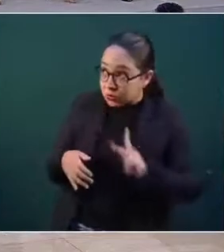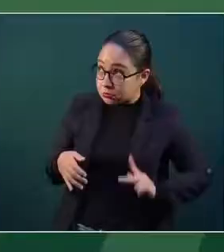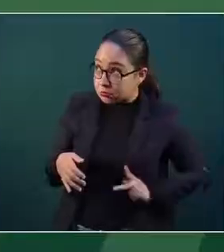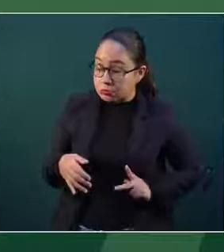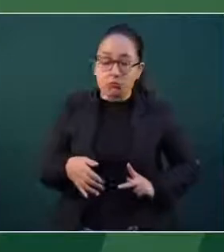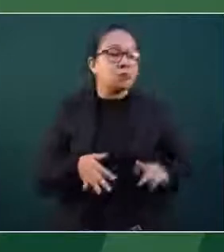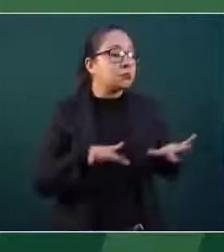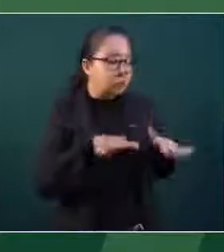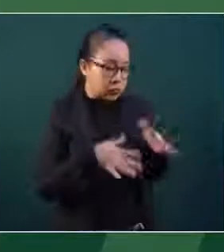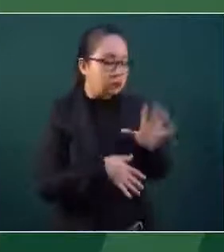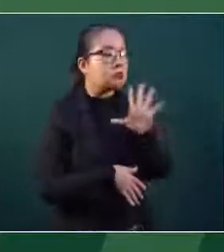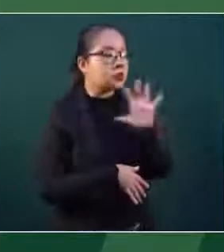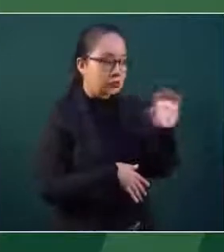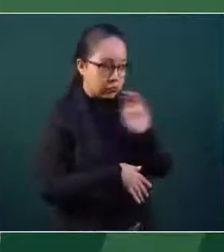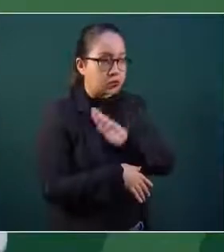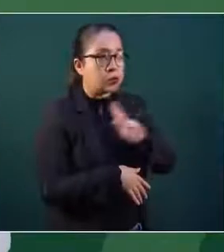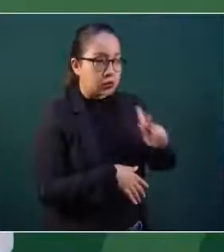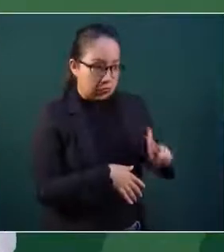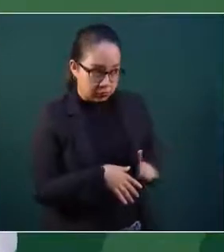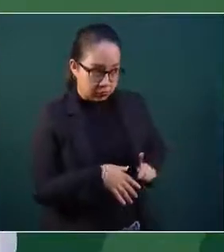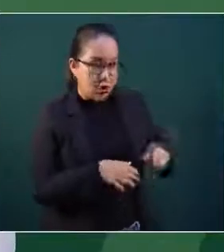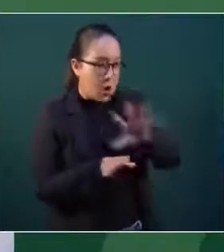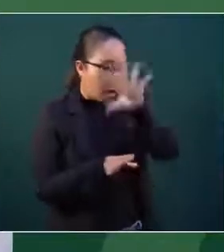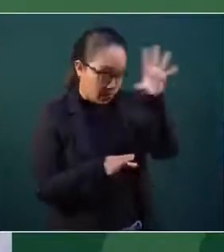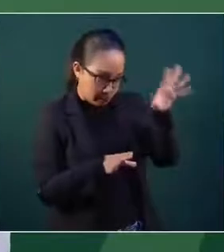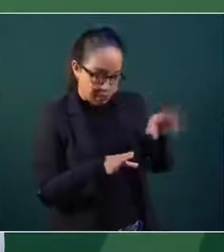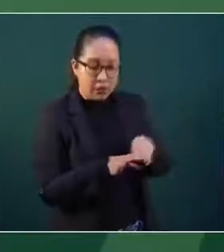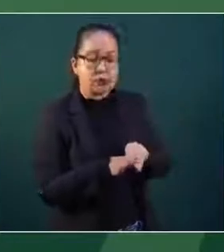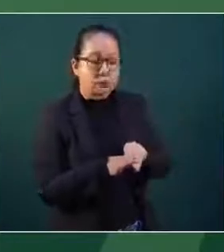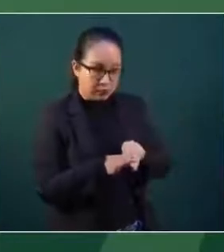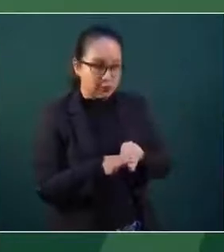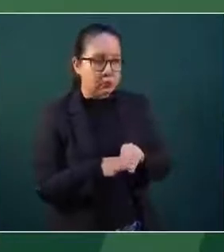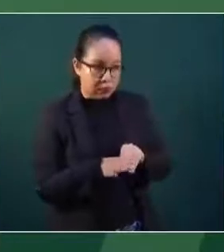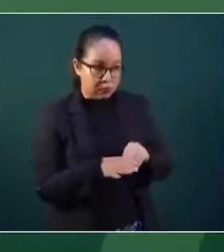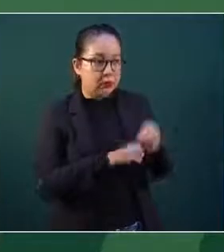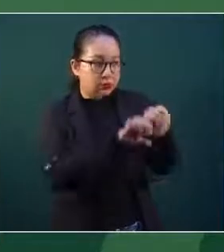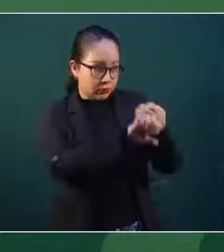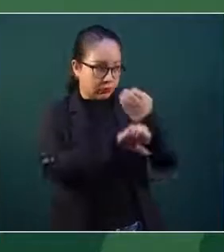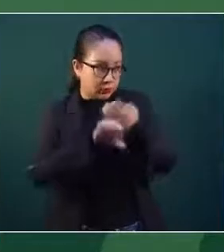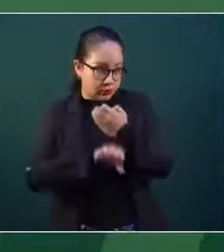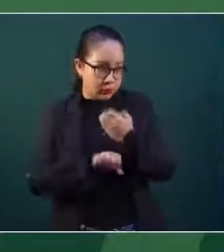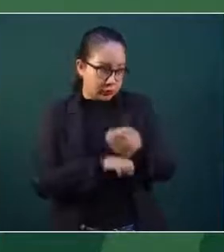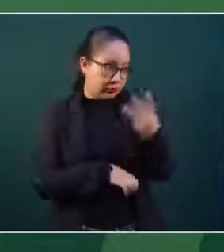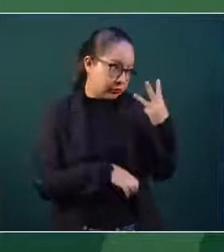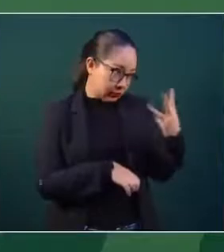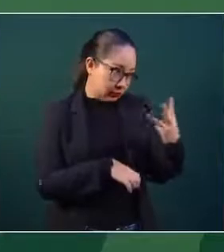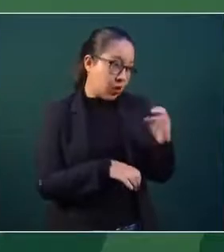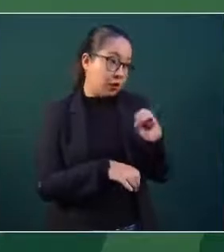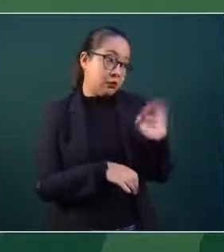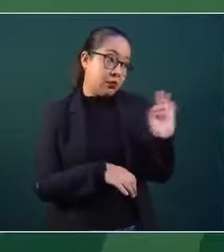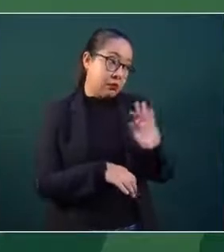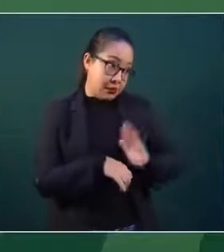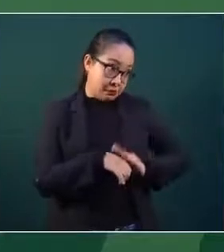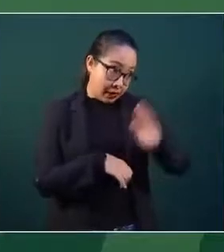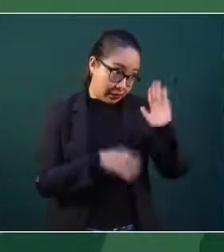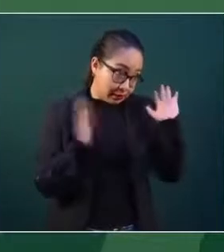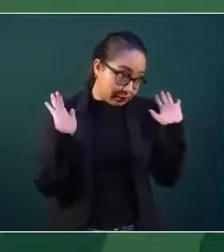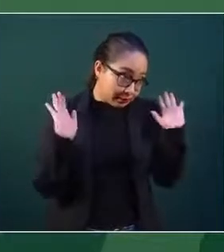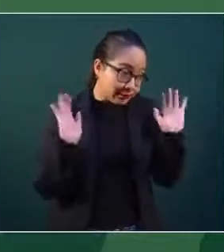todo, 500 sumando los 5 sumando los estados, sí, o más,